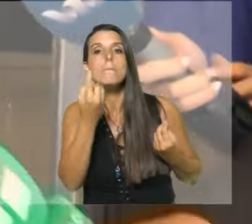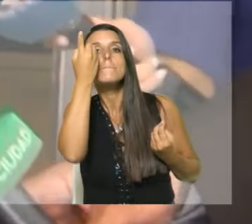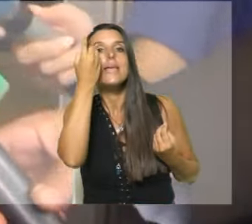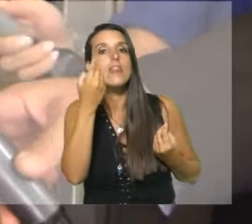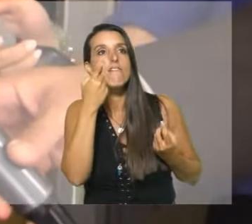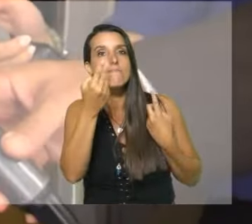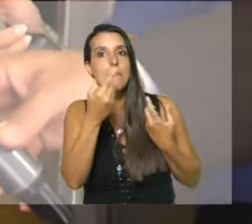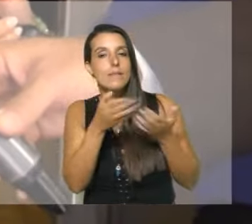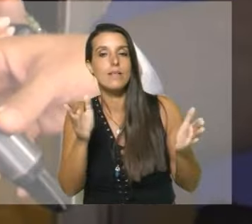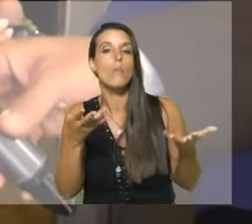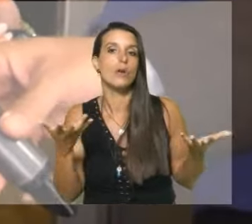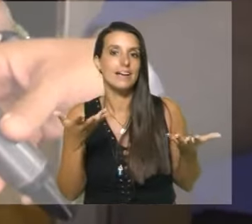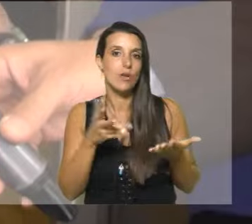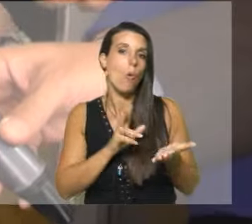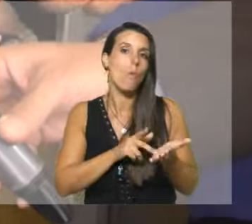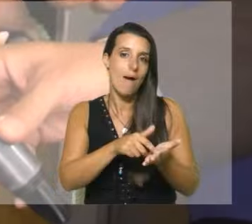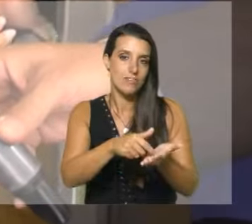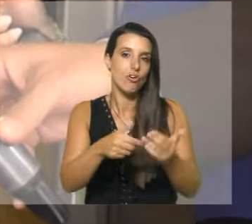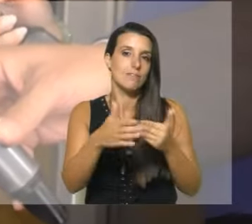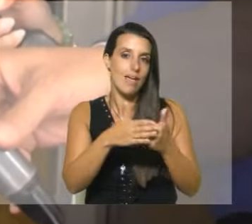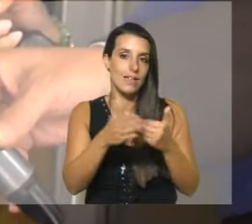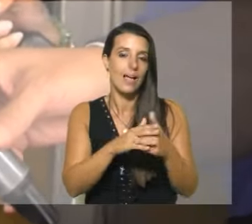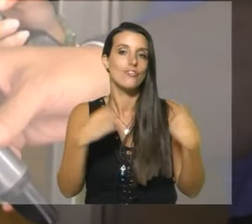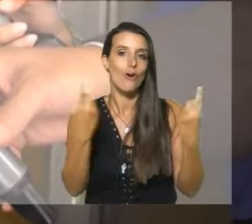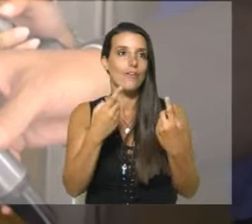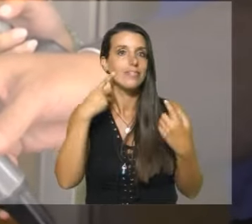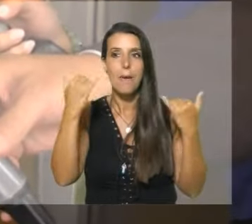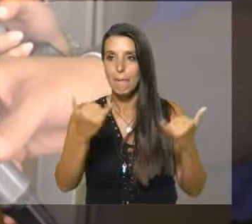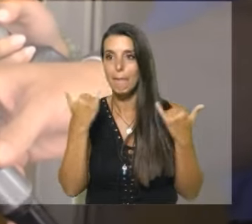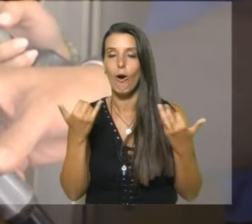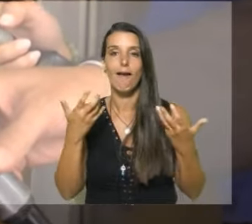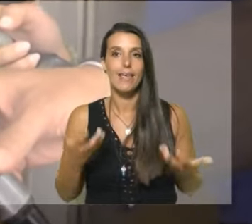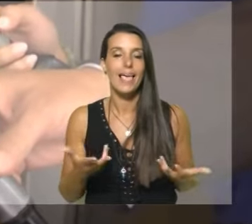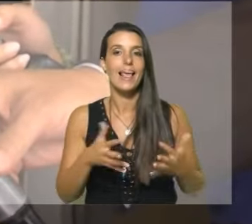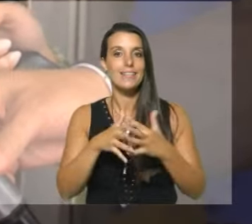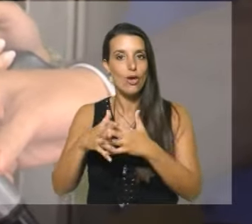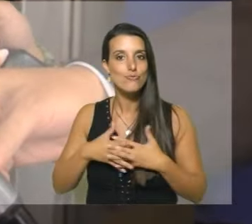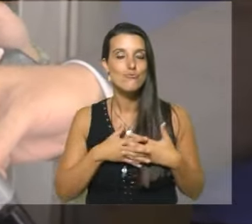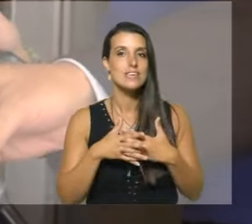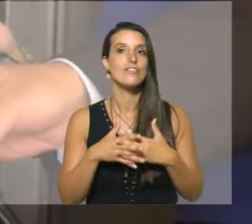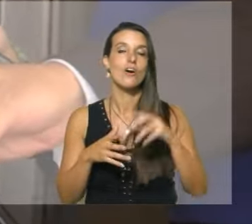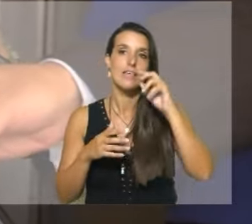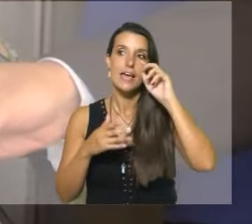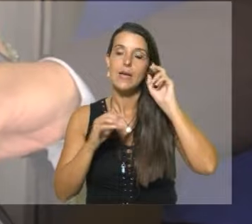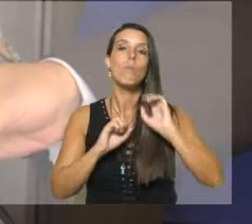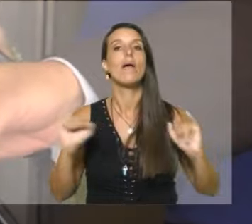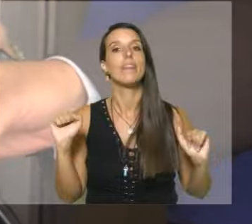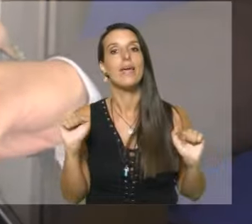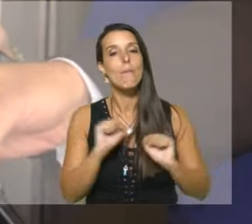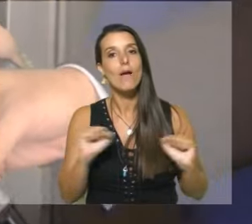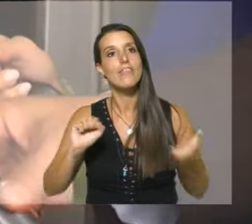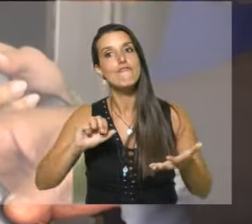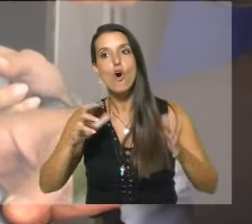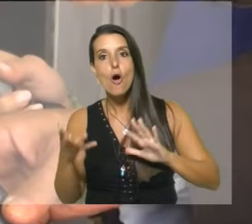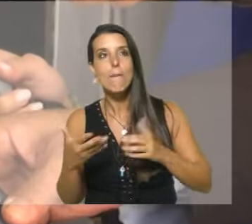resultados? Bueno, esto es un paso más en un acercamiento que estamos buscando hace tiempo con los Estados Unidos, que permita, de alguna